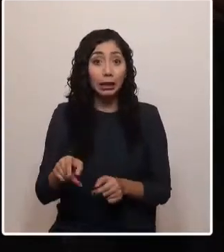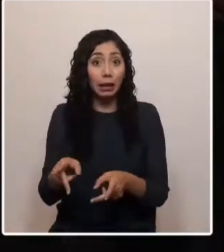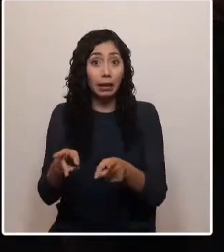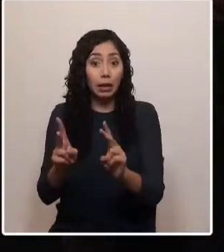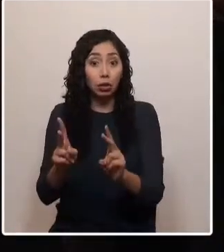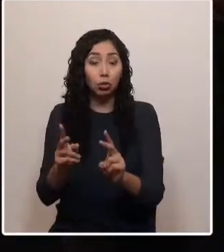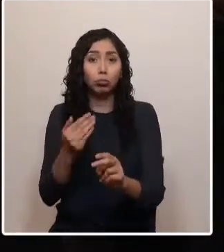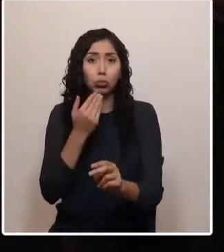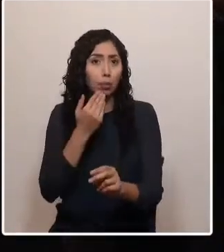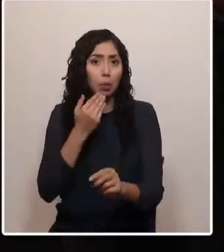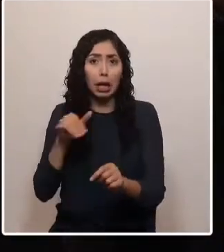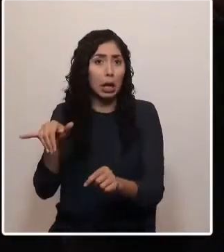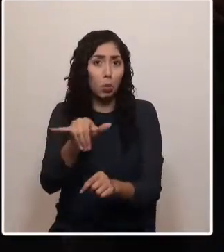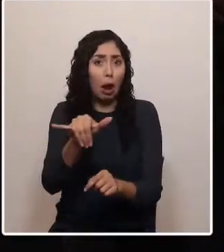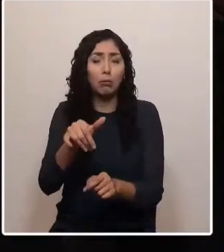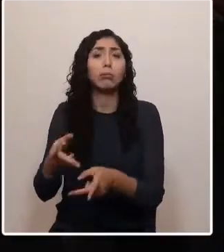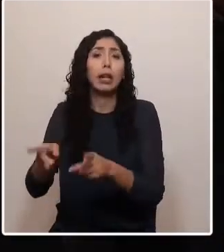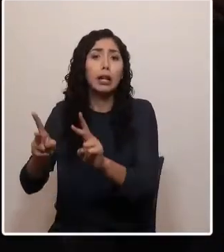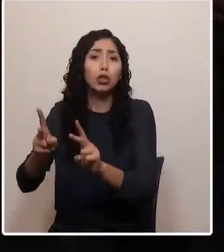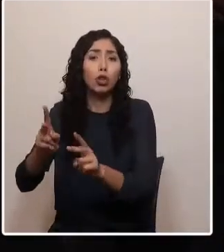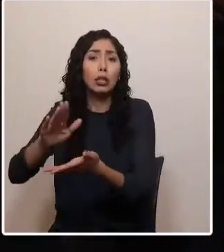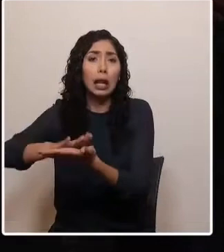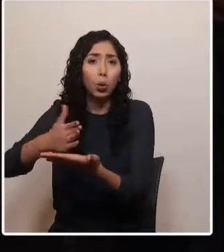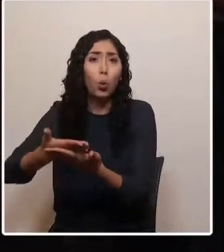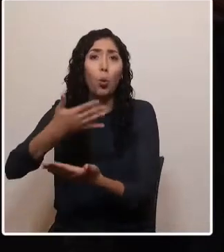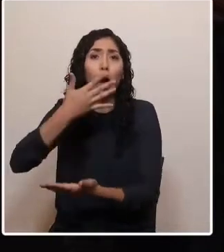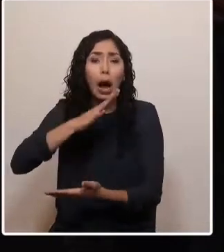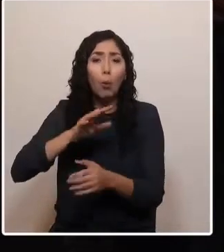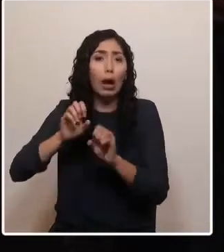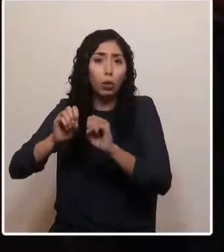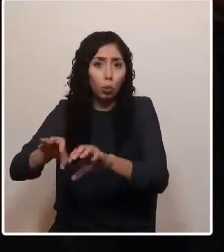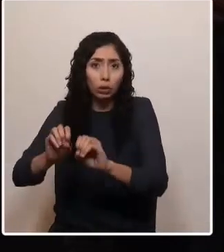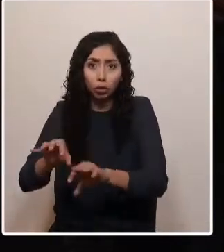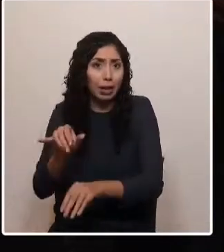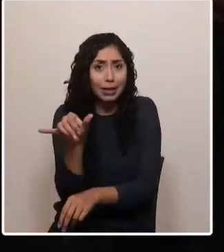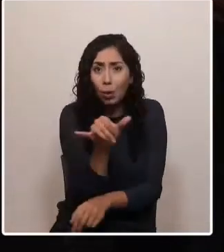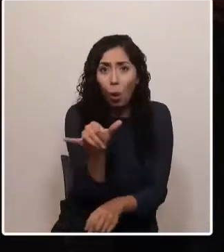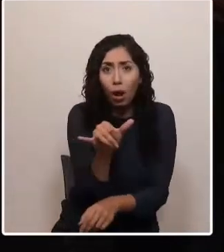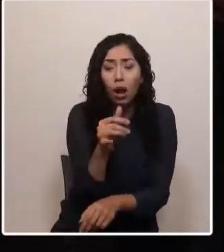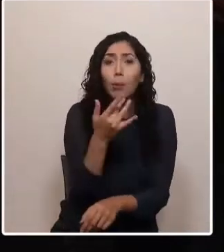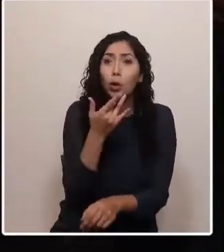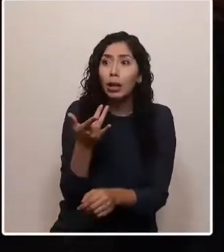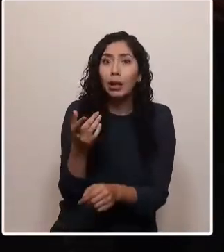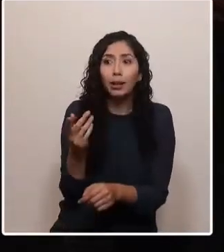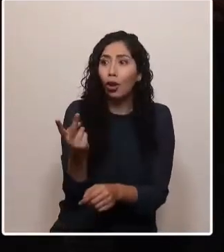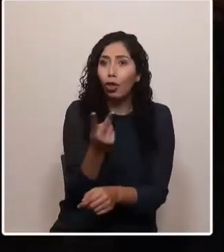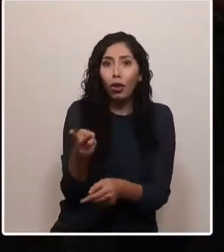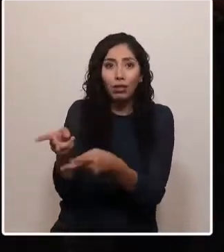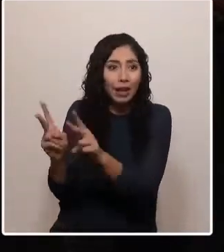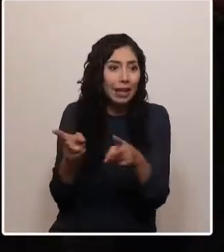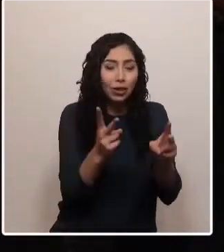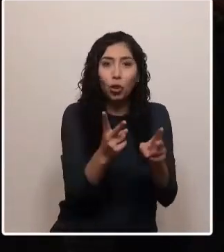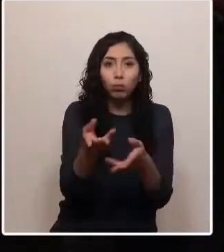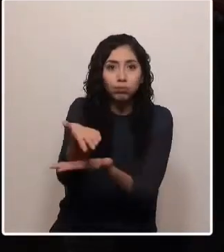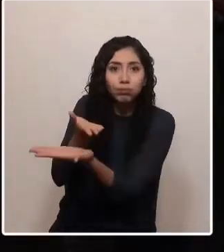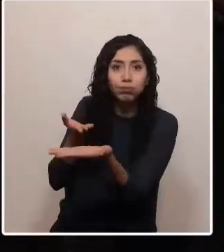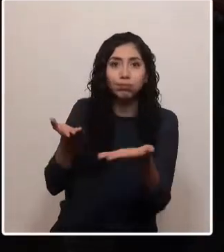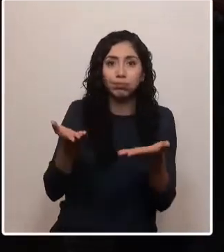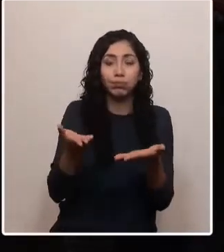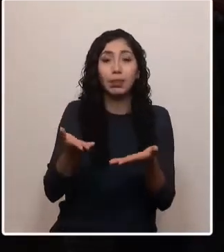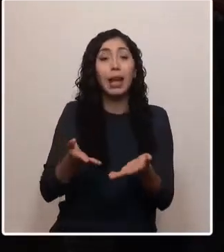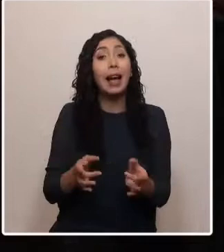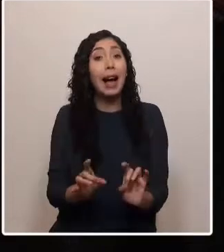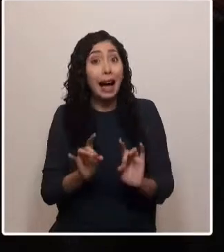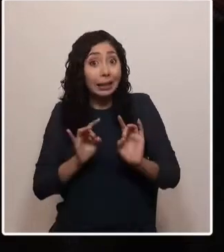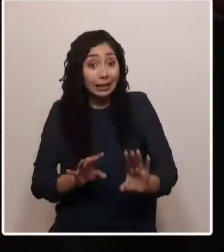derecho a la salud, el derecho al agua y el derecho a la educación, porque existe una gran interdependencia entre ellos. Así también nuestro planeta